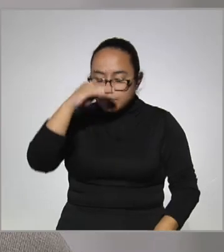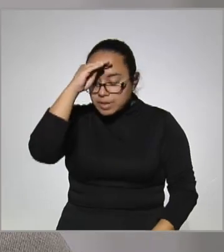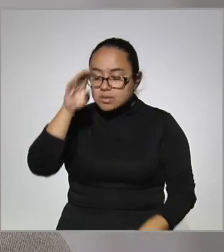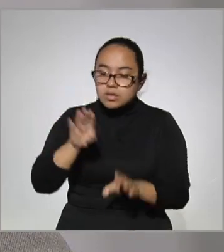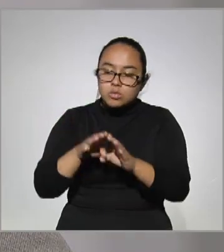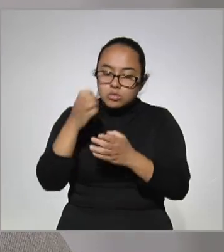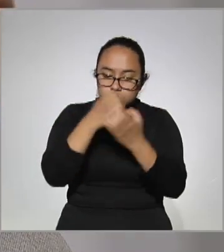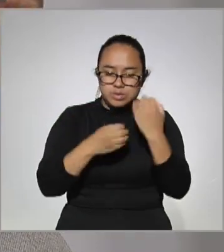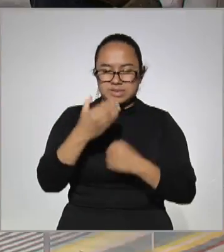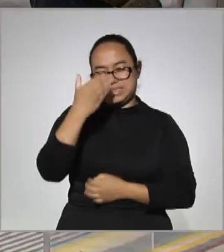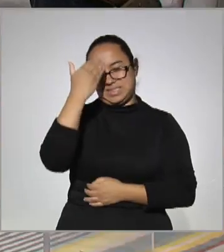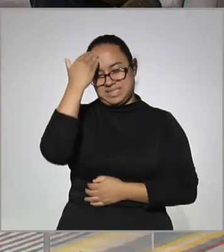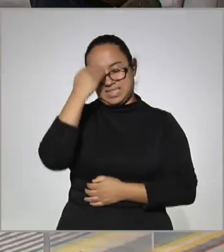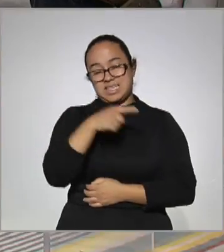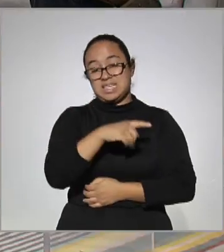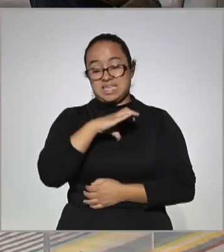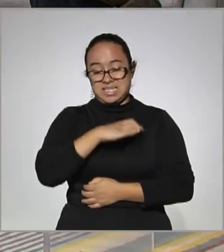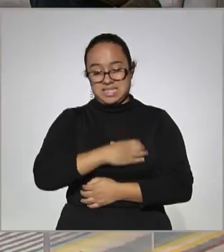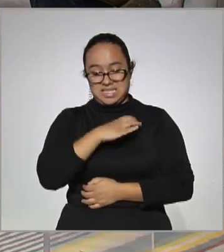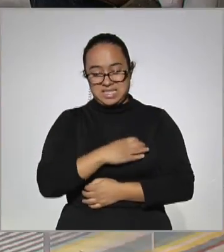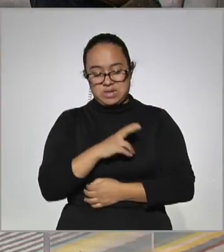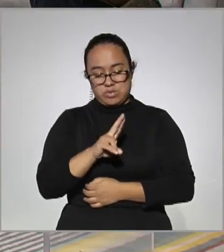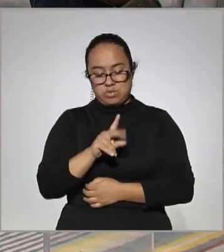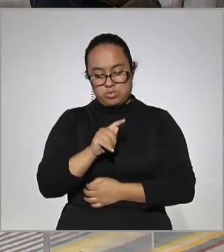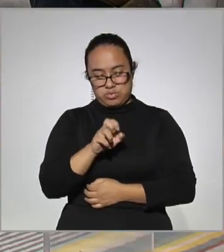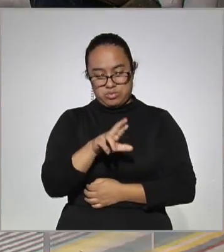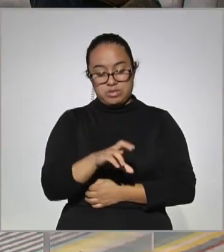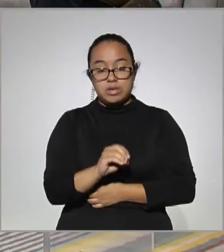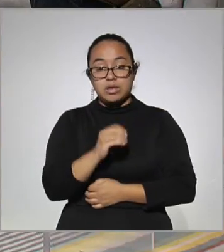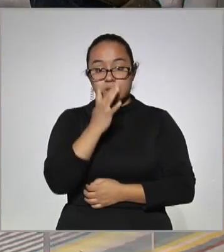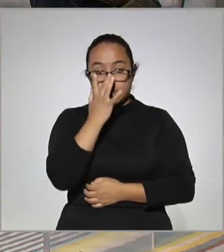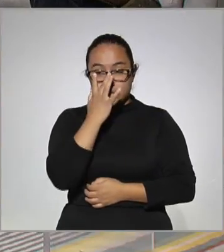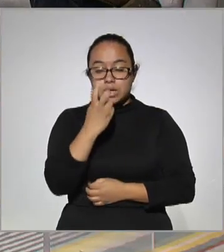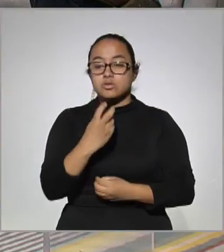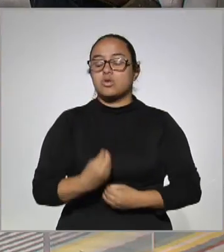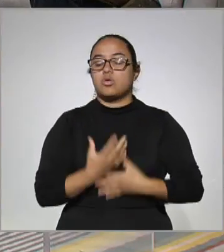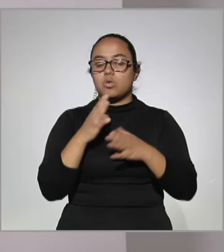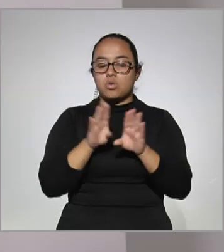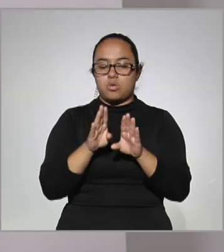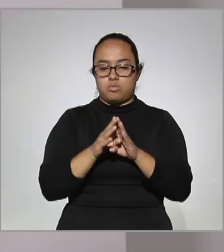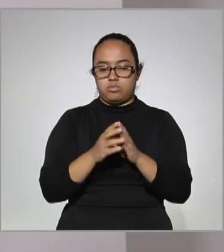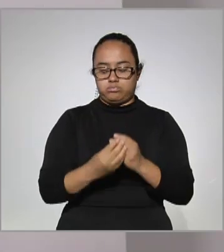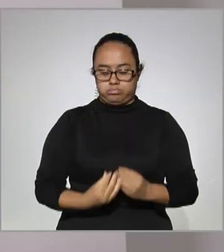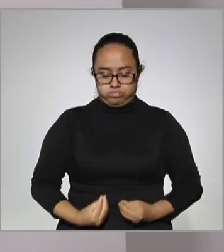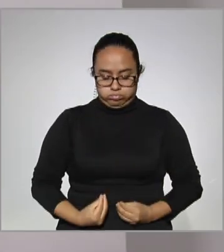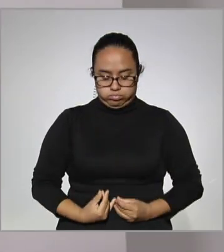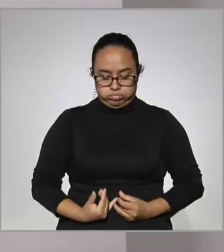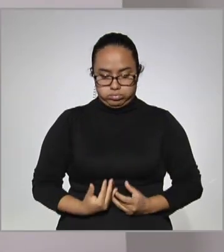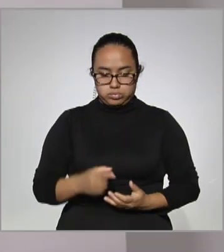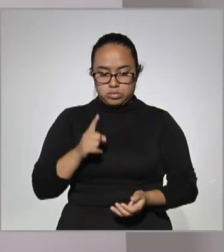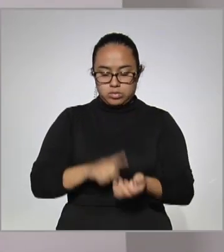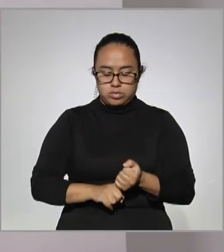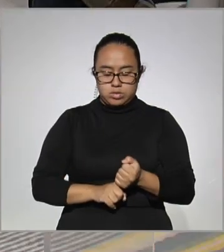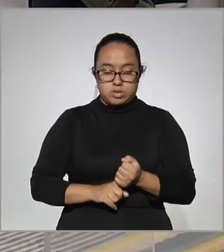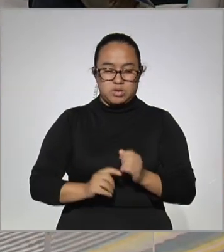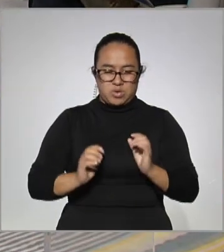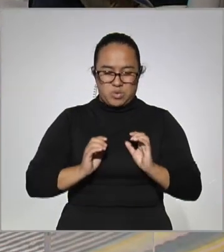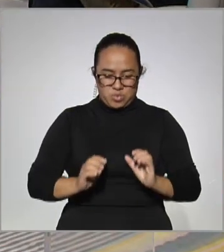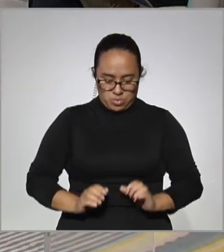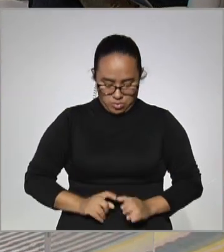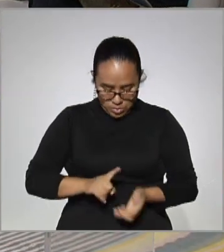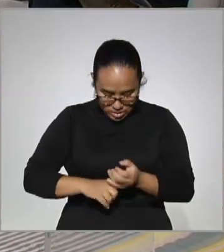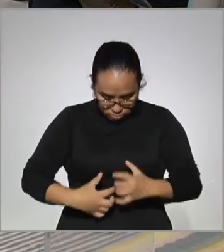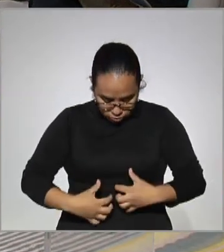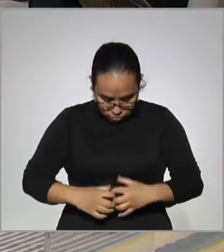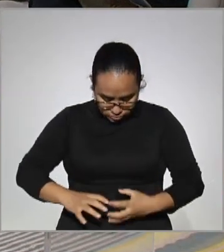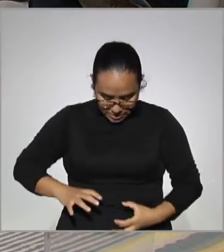las formas en las que el cáncer cervicuterino se propaga, uno es por extensión directa, esto es que empieza a afectar a los órganos que están cerca,